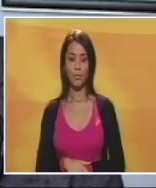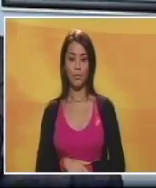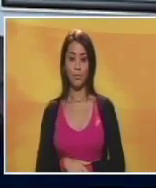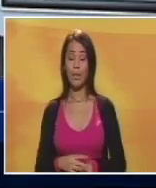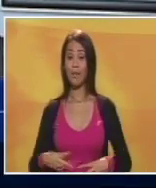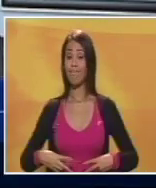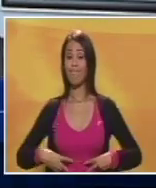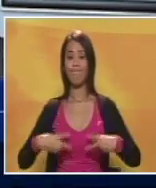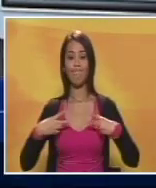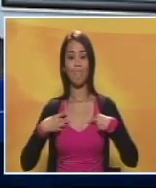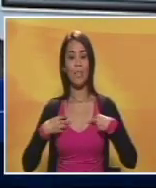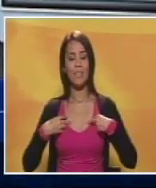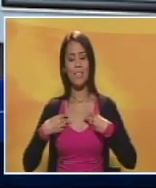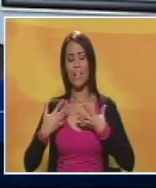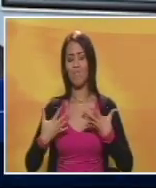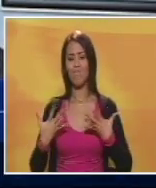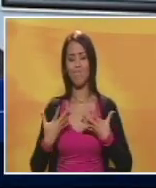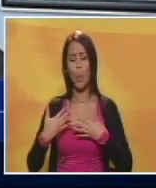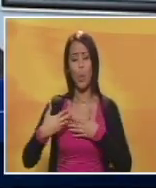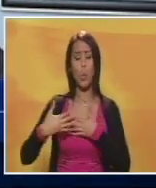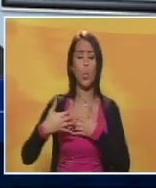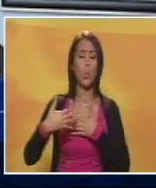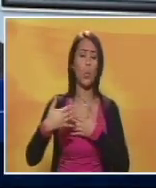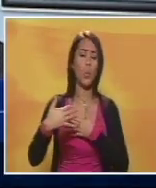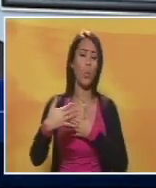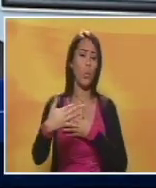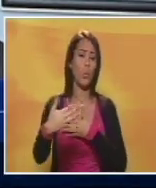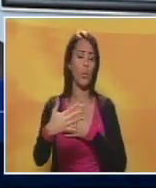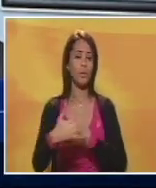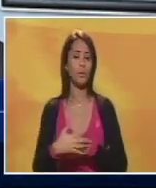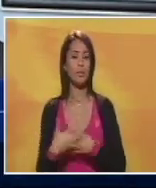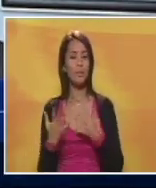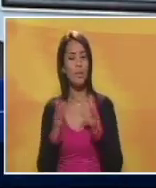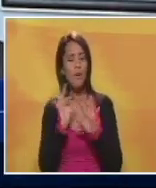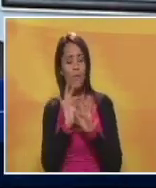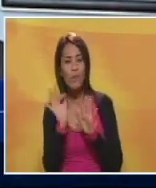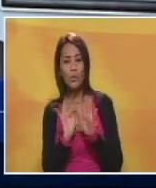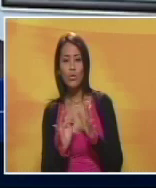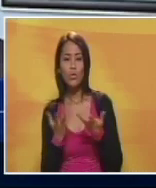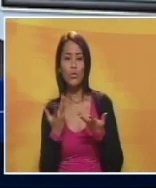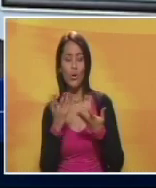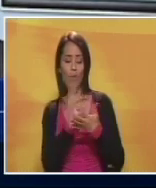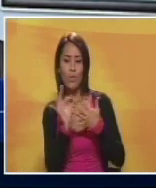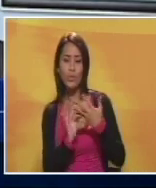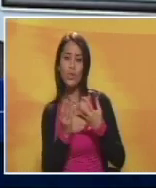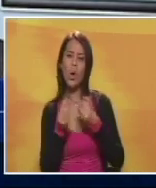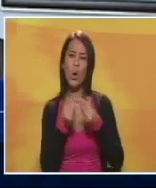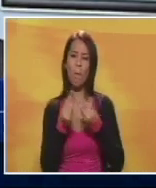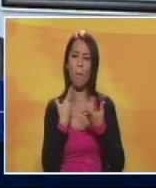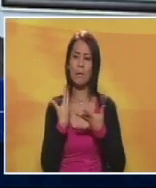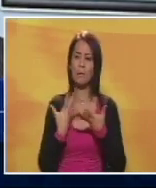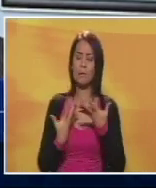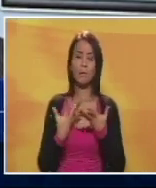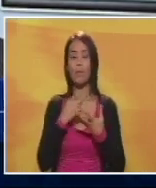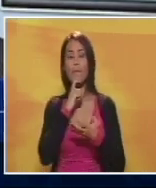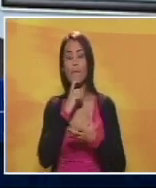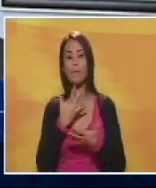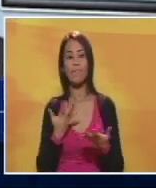deformidad y llevar a la pérdida de función ciertamente en los pacientes, que aparte del dolor, los